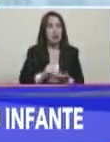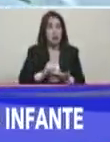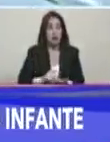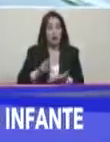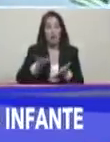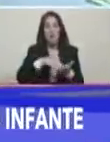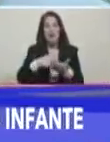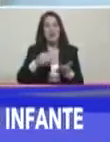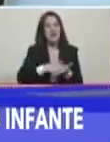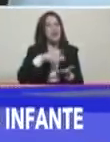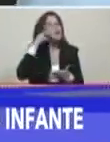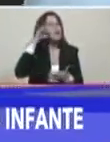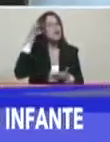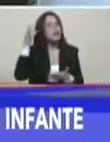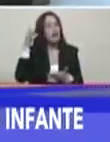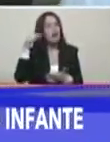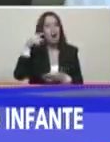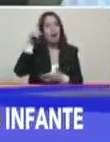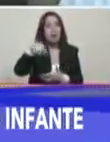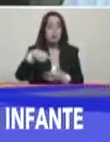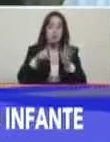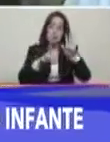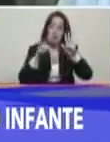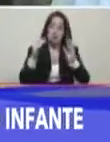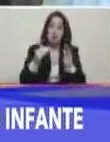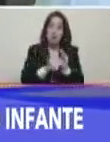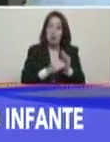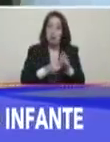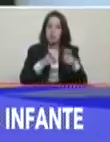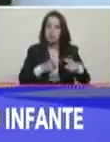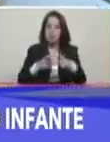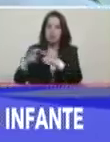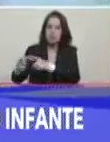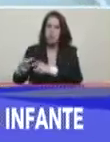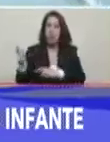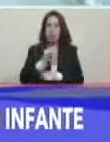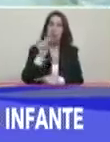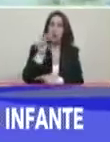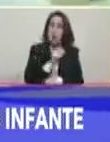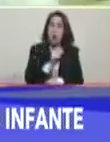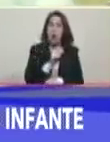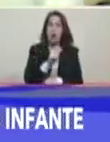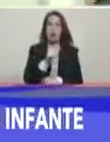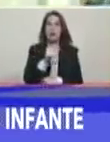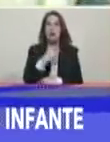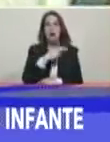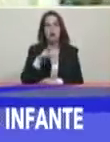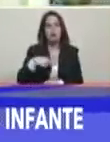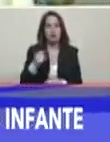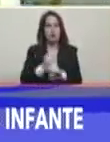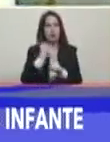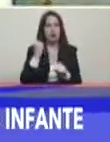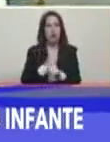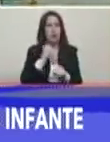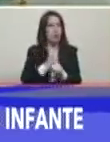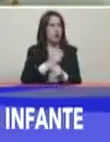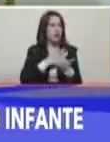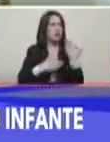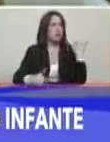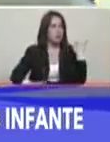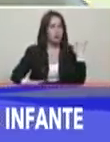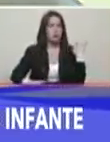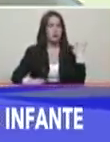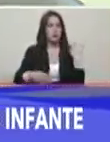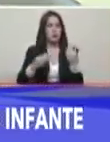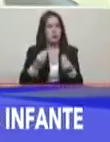que es un subproducto derivado, 6.000 unidades al mes. Nosotros con los trabajadores, presidente, y a todo el país, en